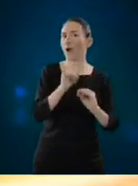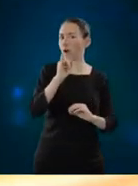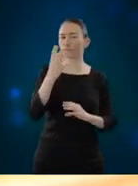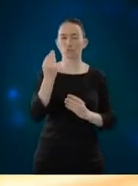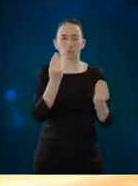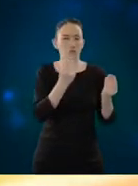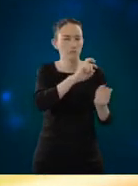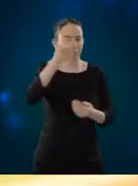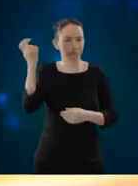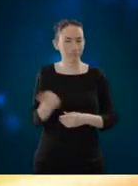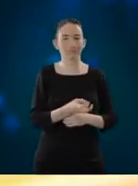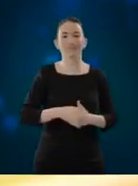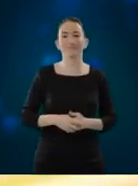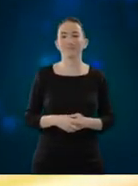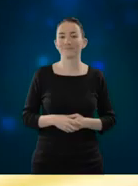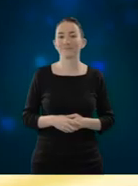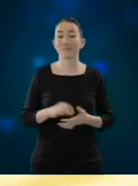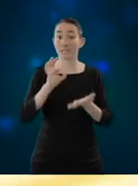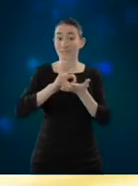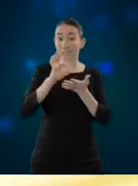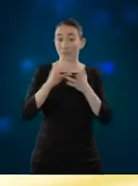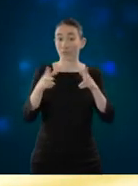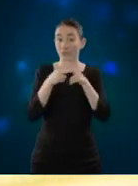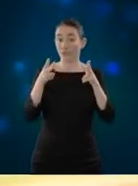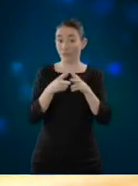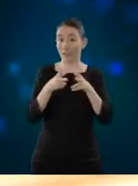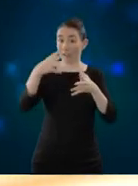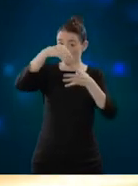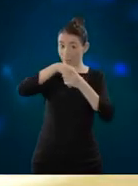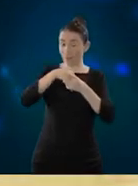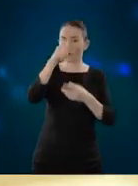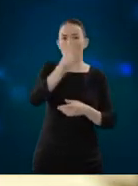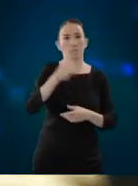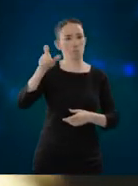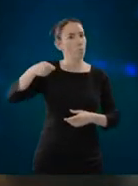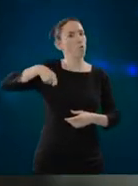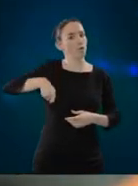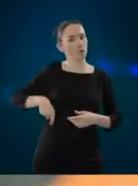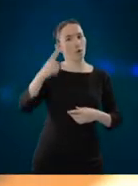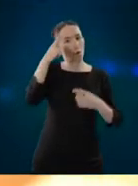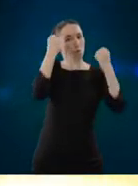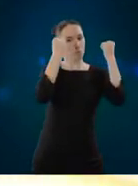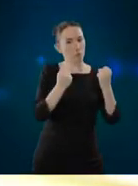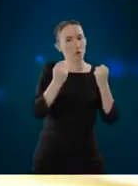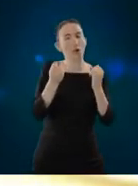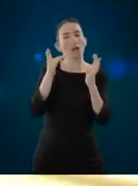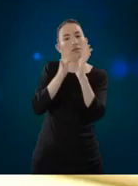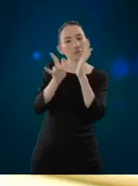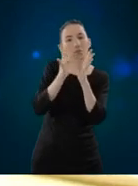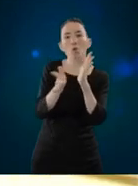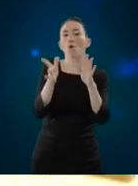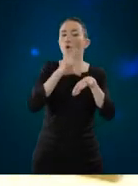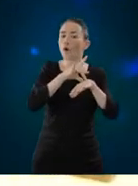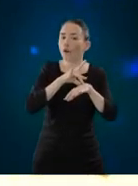Los servicios sociales están formados por grandes profesionales que informan, orientan y apoyan no solo a los ancianos, también